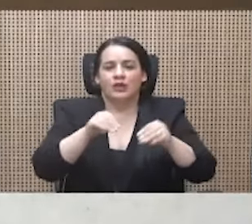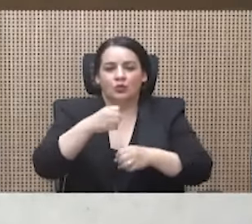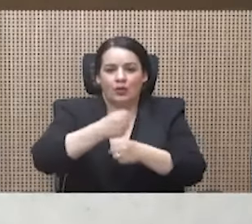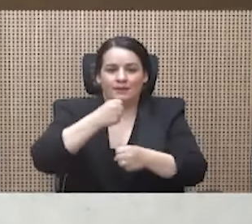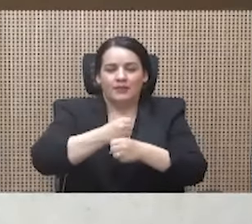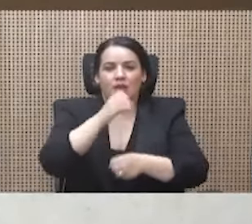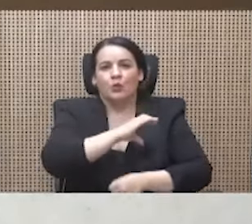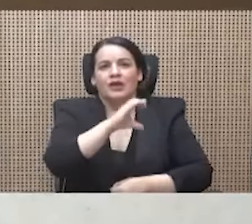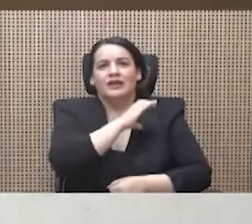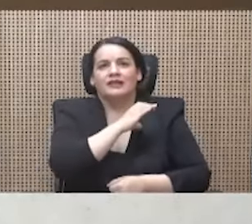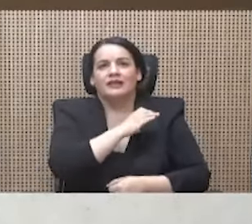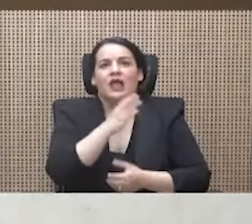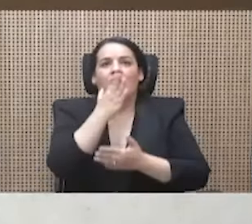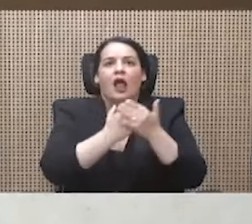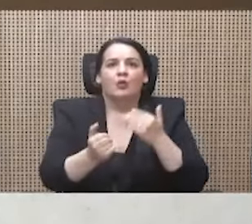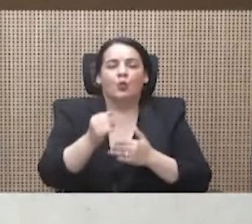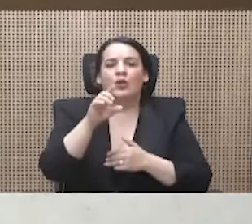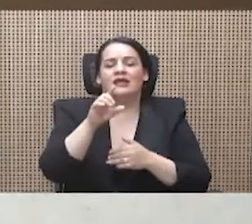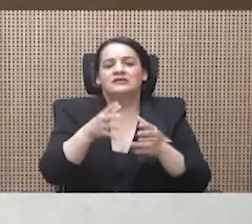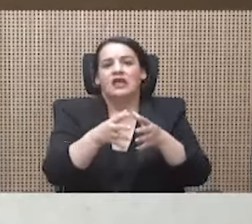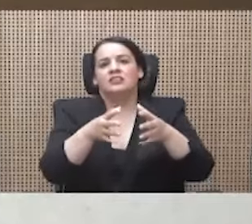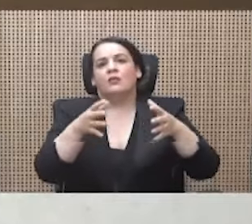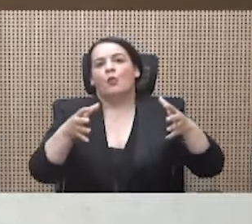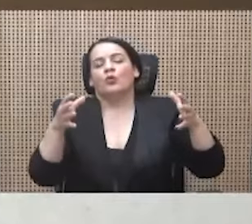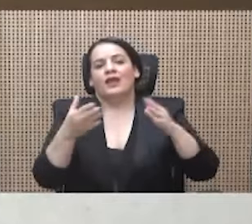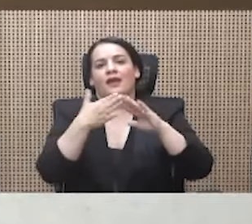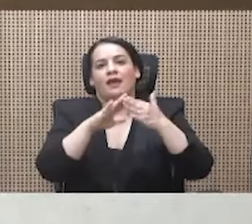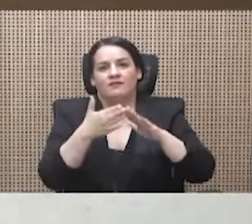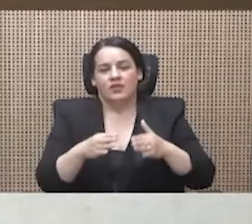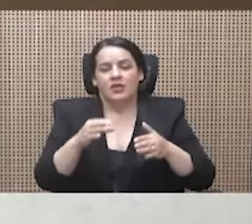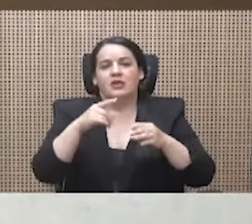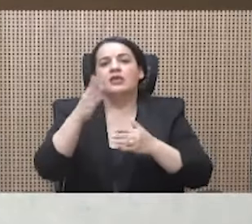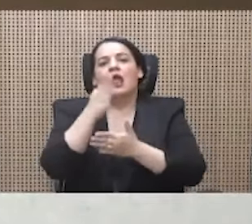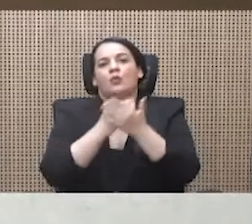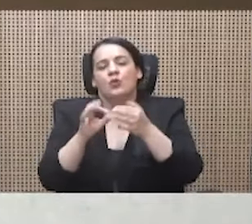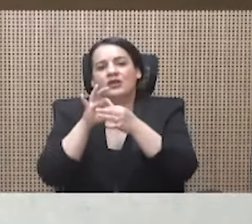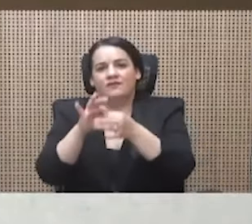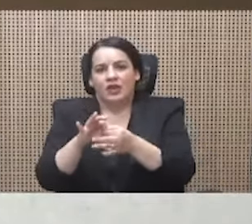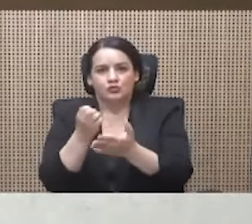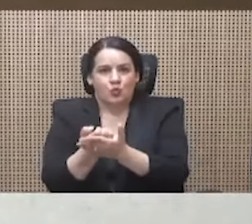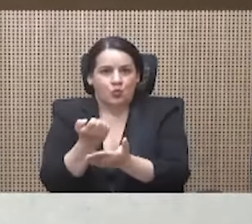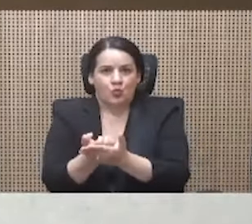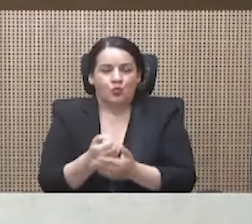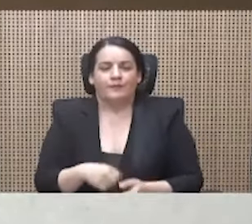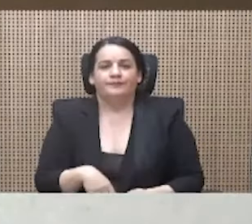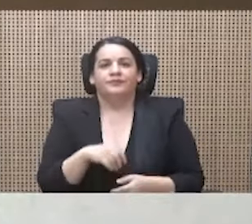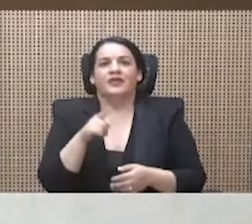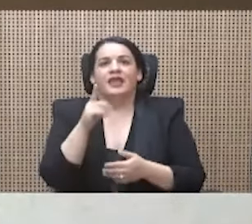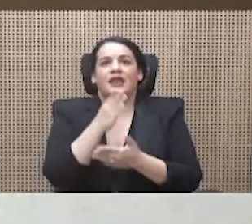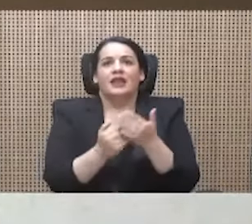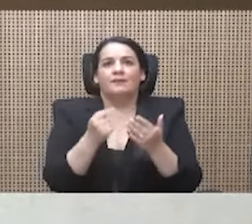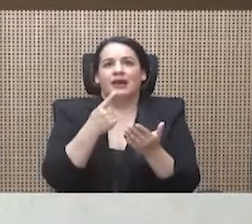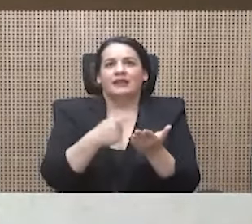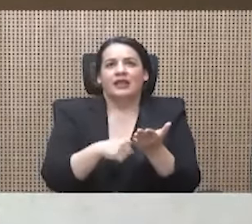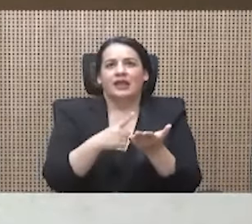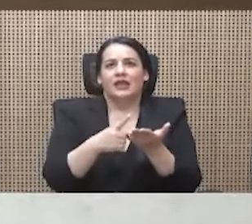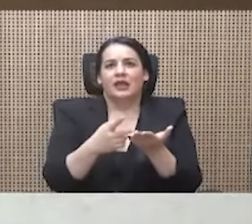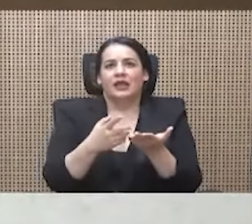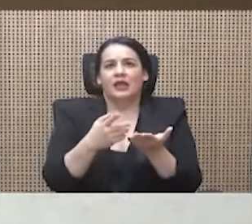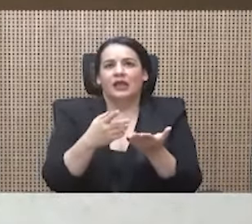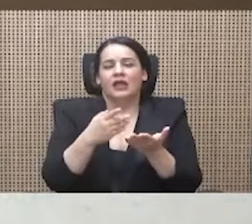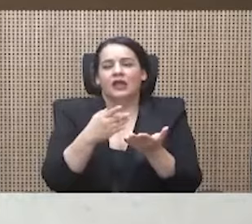características algunas demográficas y algunas socioeconómicas. Lo de la tasa de política monetaria es prospectiva, no se